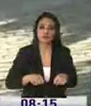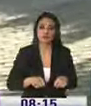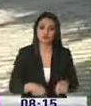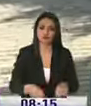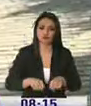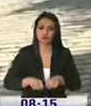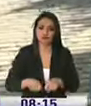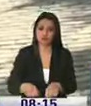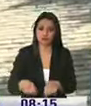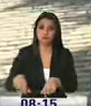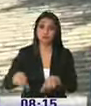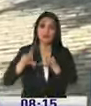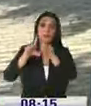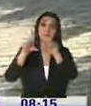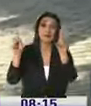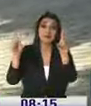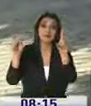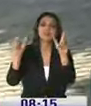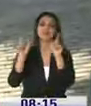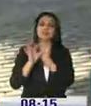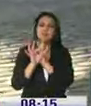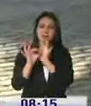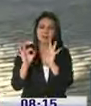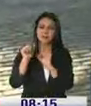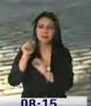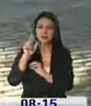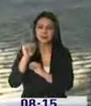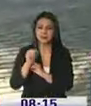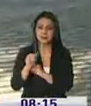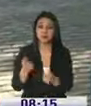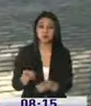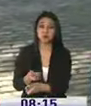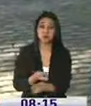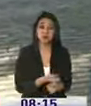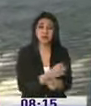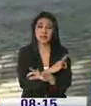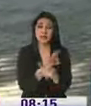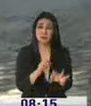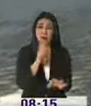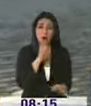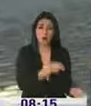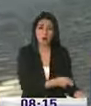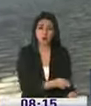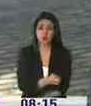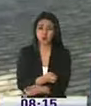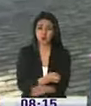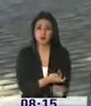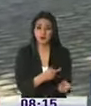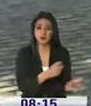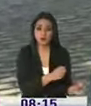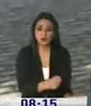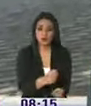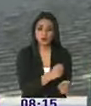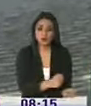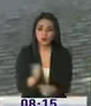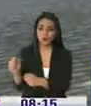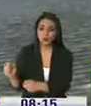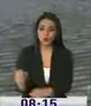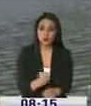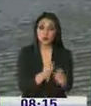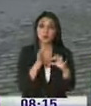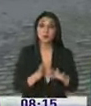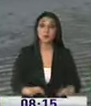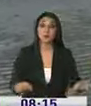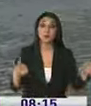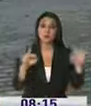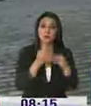de aseo, lo que hemos hecho es una intervención de un hidrolavado profundo y un barrido manual. Es importante anotar